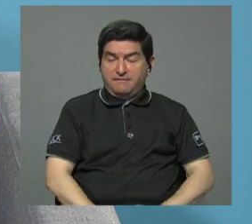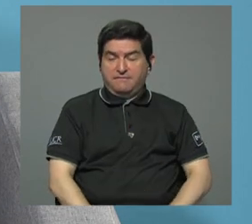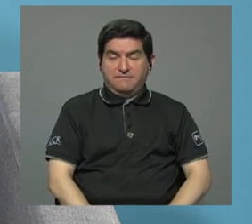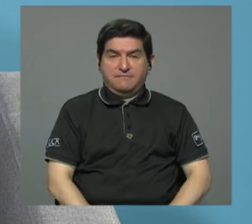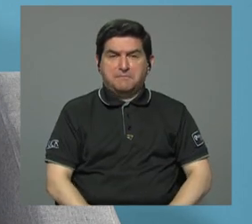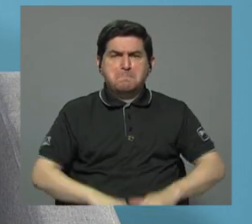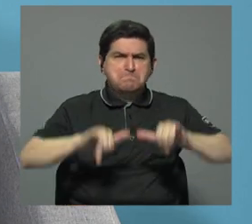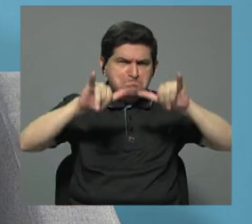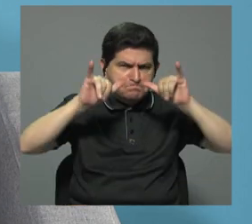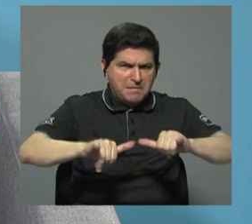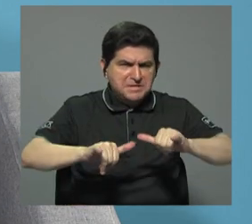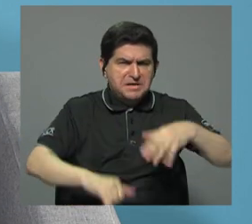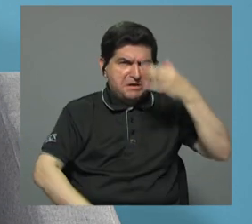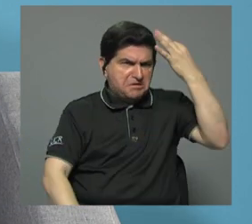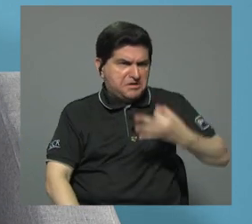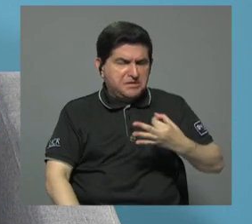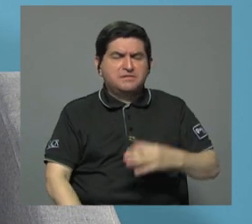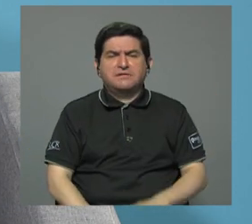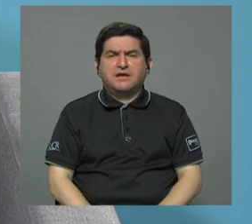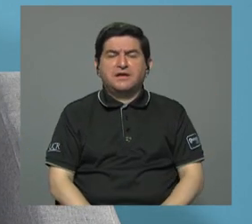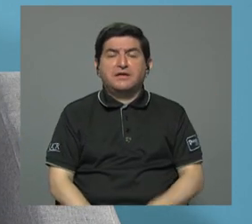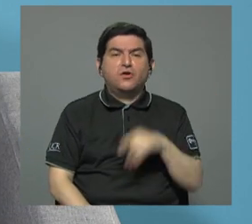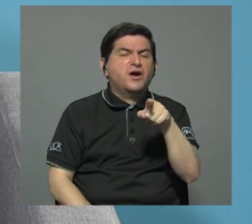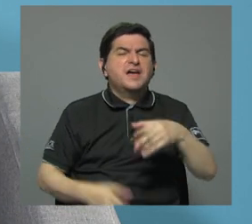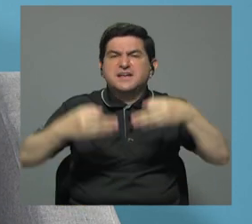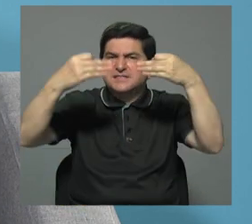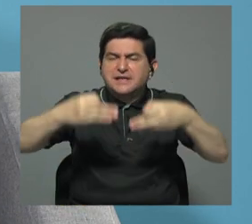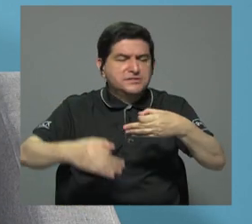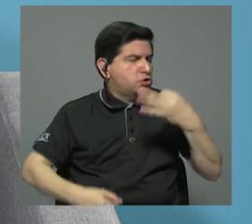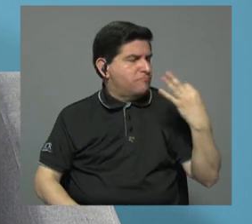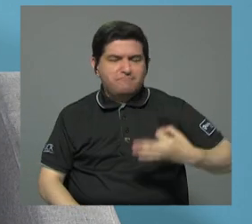que mantiene esta postura entendiendo que la sentencia no está